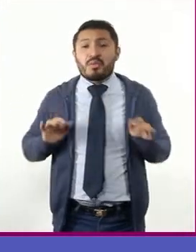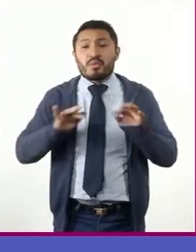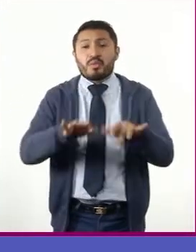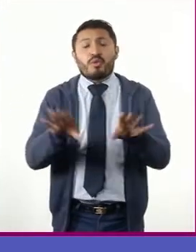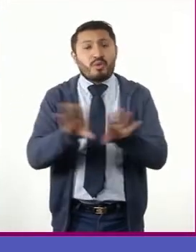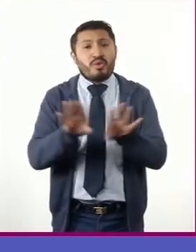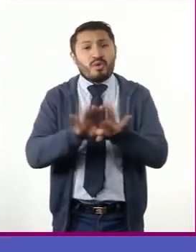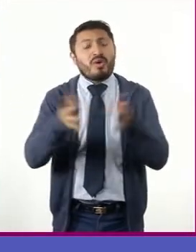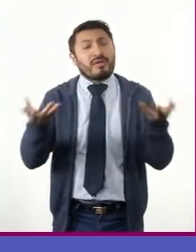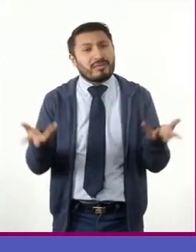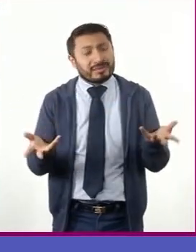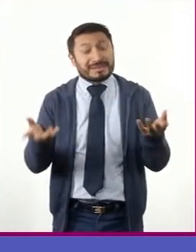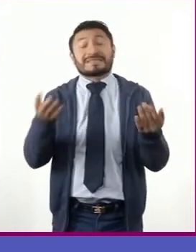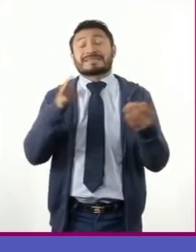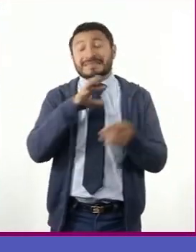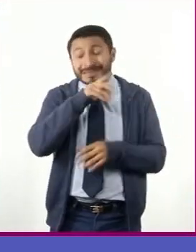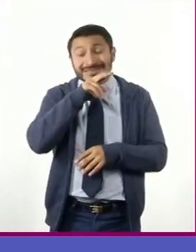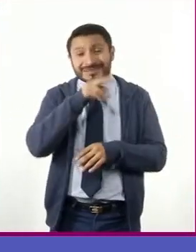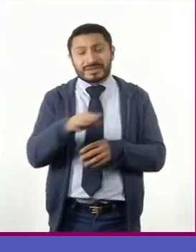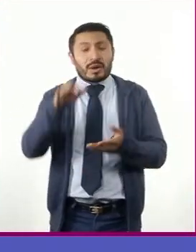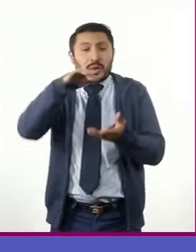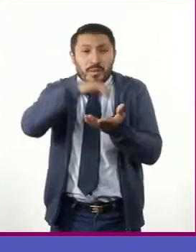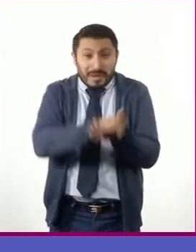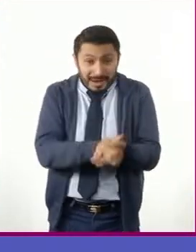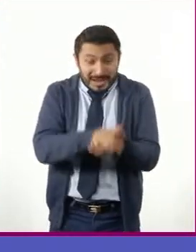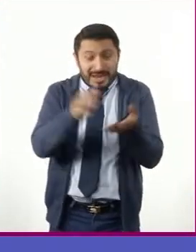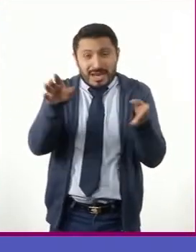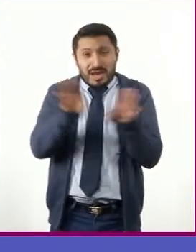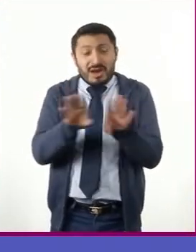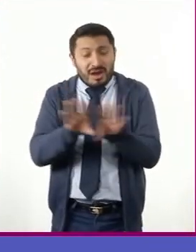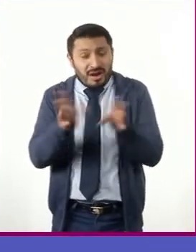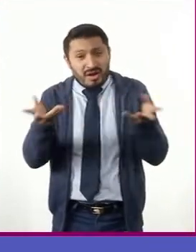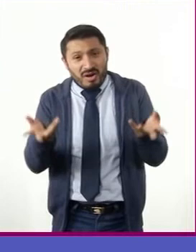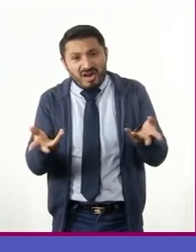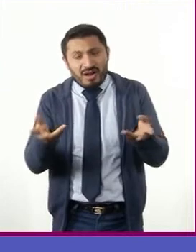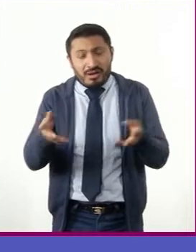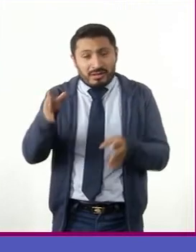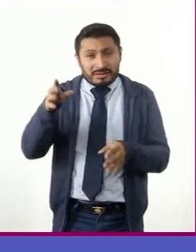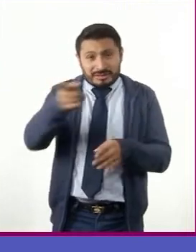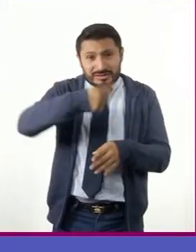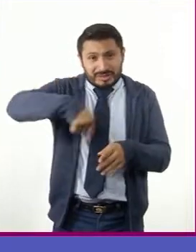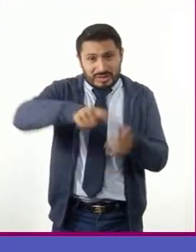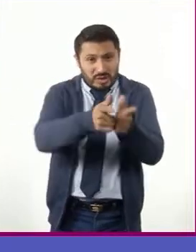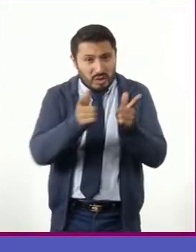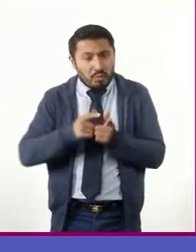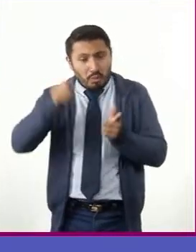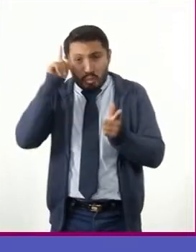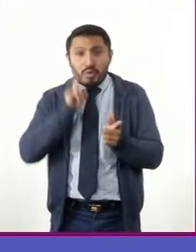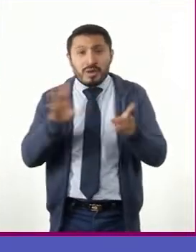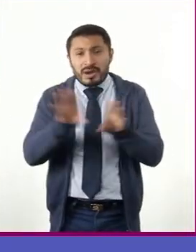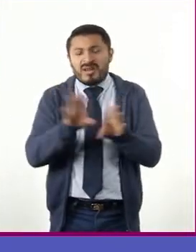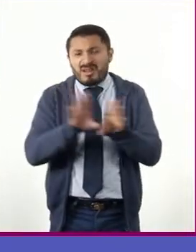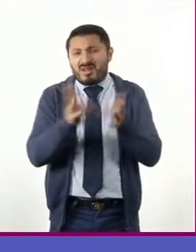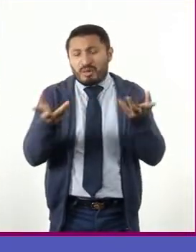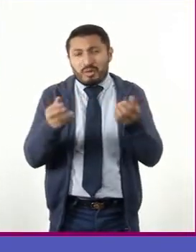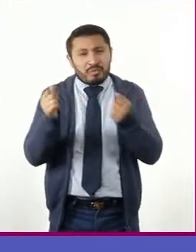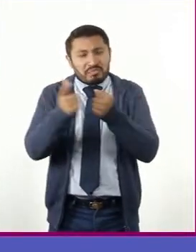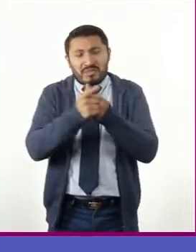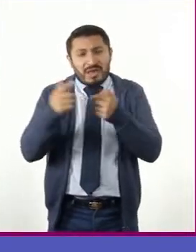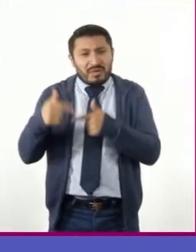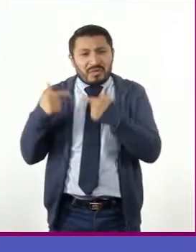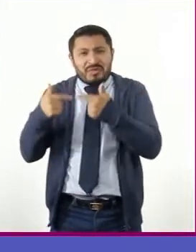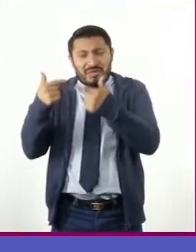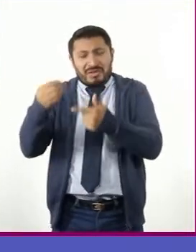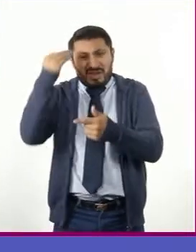cómo había una preocupación por el matrimonio y cómo muchas veces las mujeres estaban como con algo heredado de la